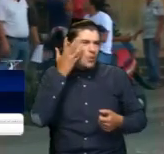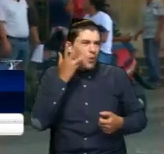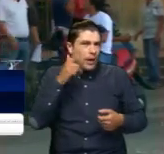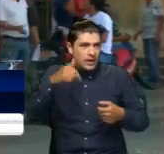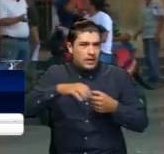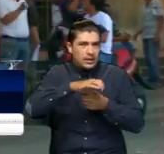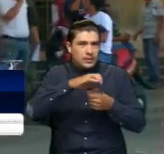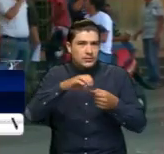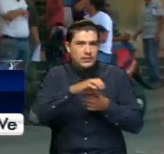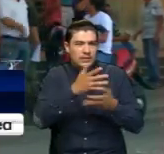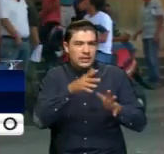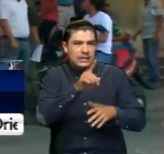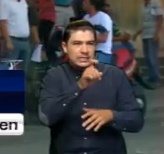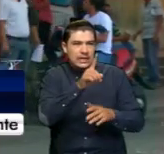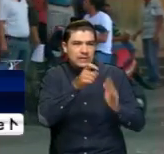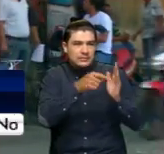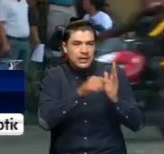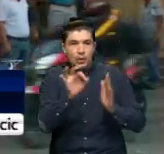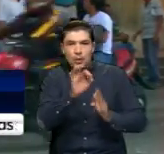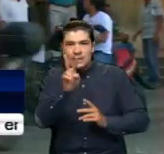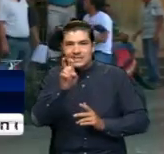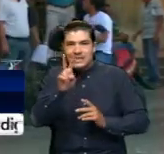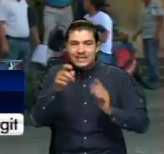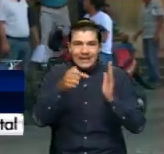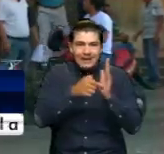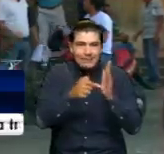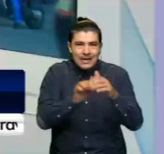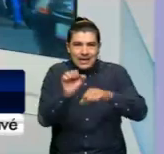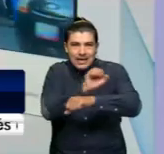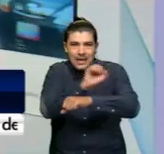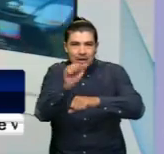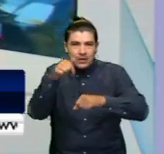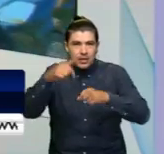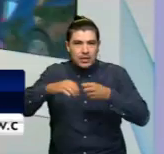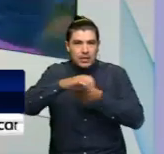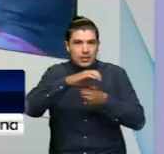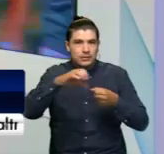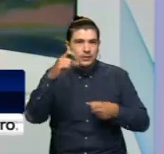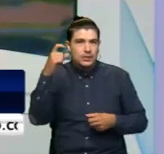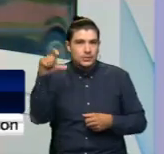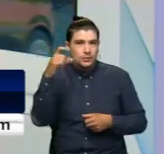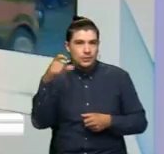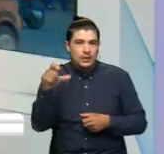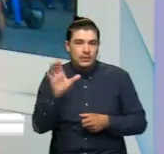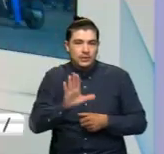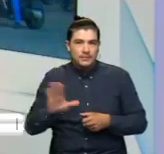de 6.000 a 7.000 vehículos aquí en la capital del norte de Santander. Esta es toda la